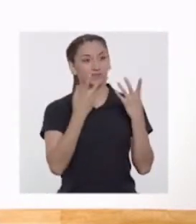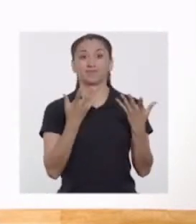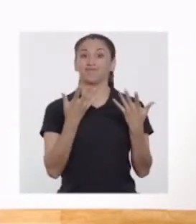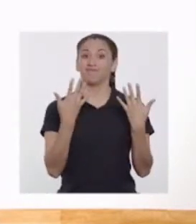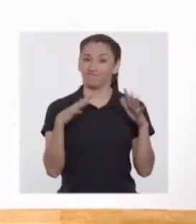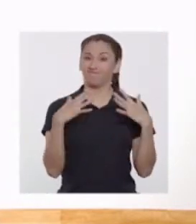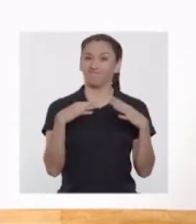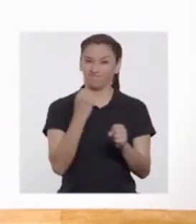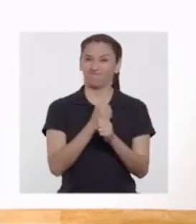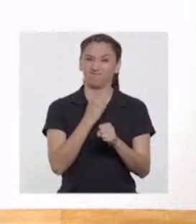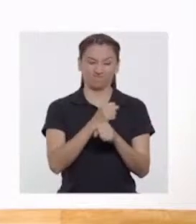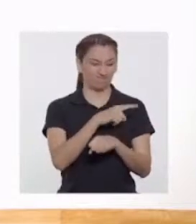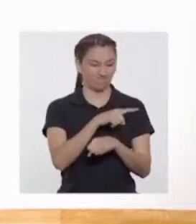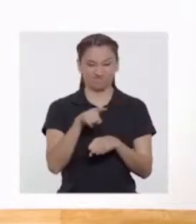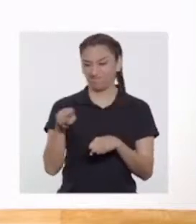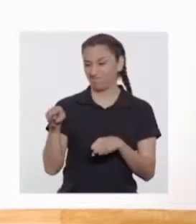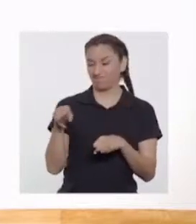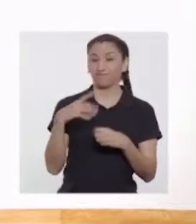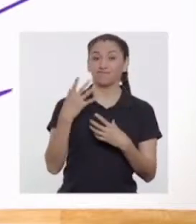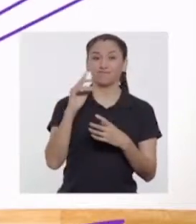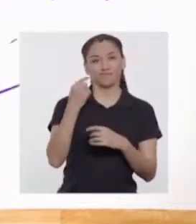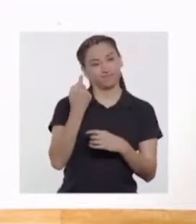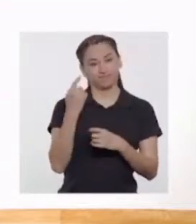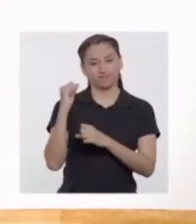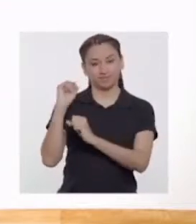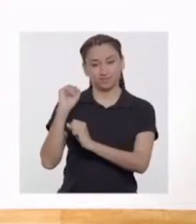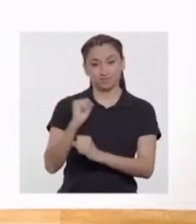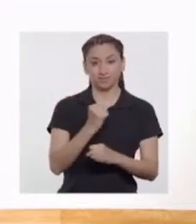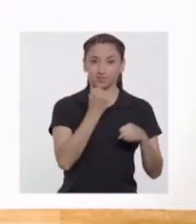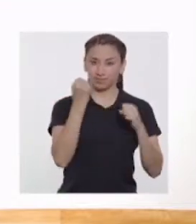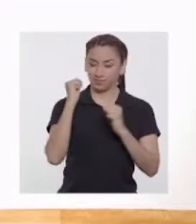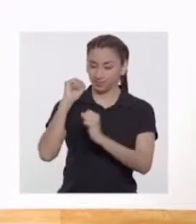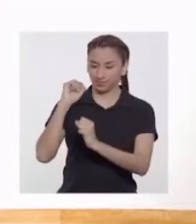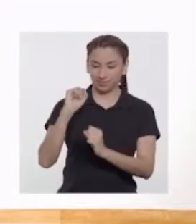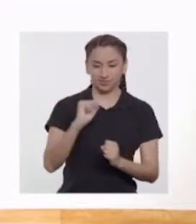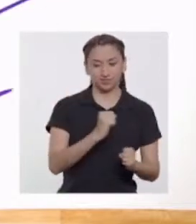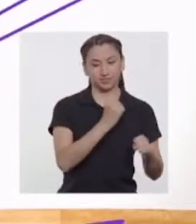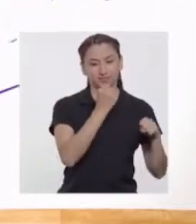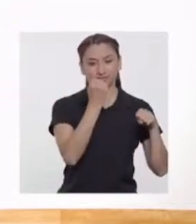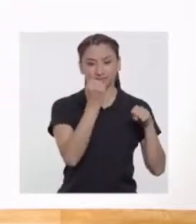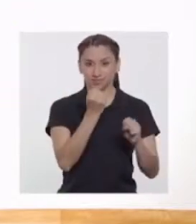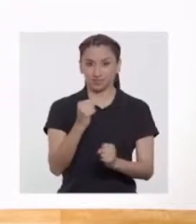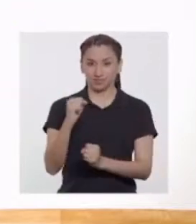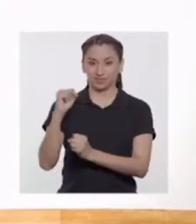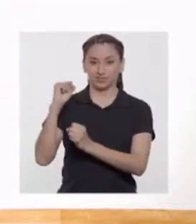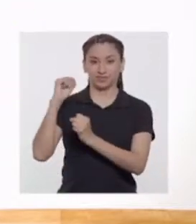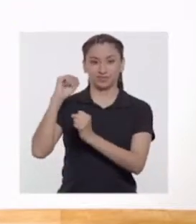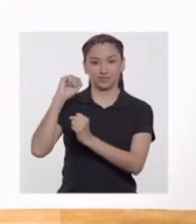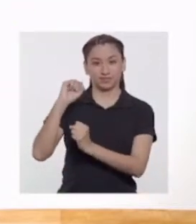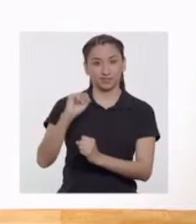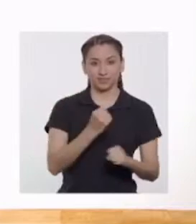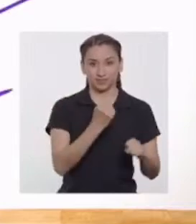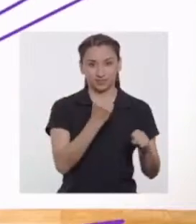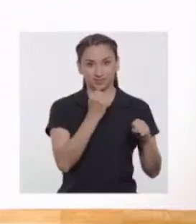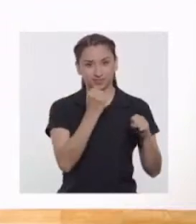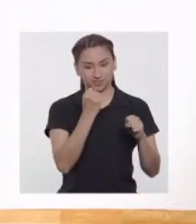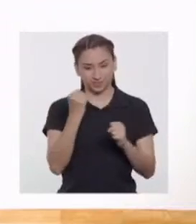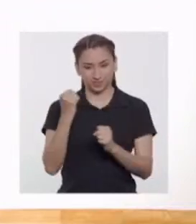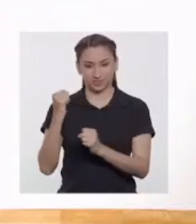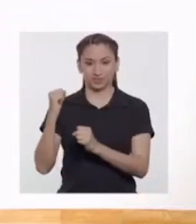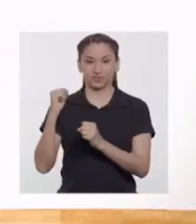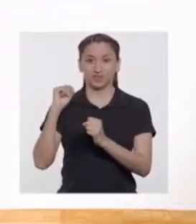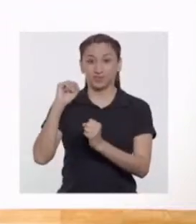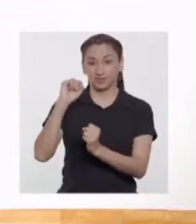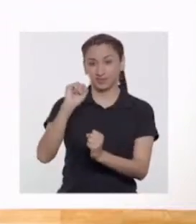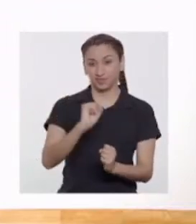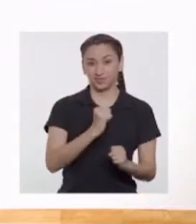Vemos que hay mucho por hacer. ¡Vamos! Y uno, dos, uno, dos, más al